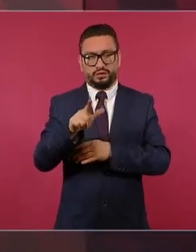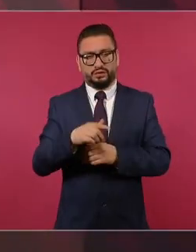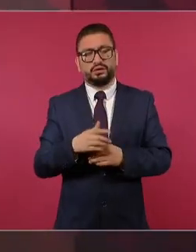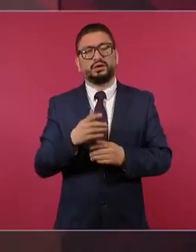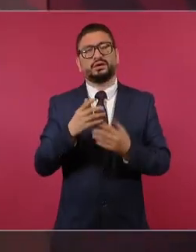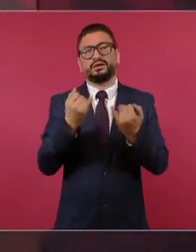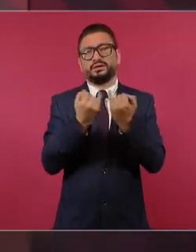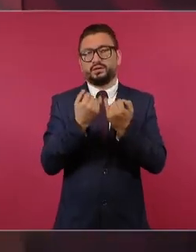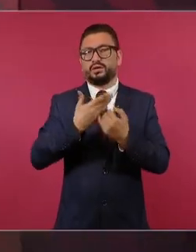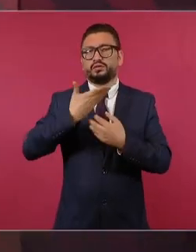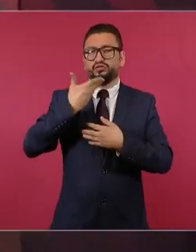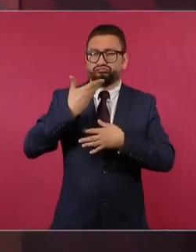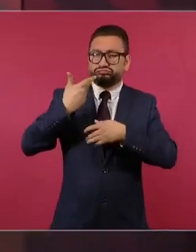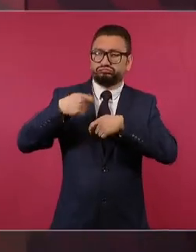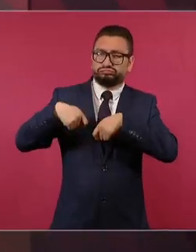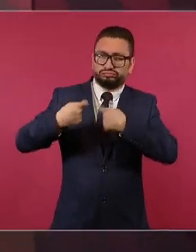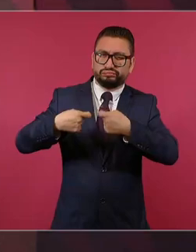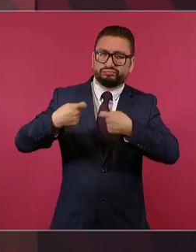las tradiciones,